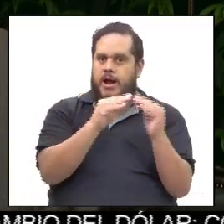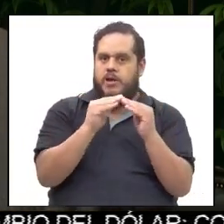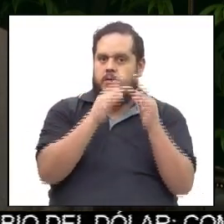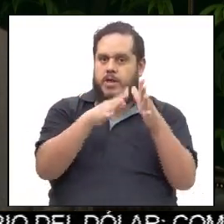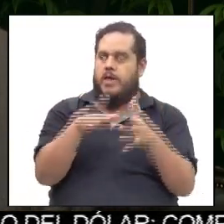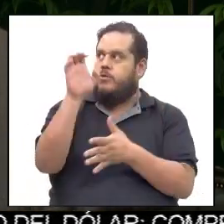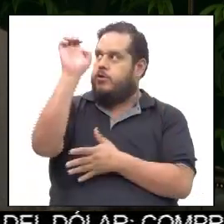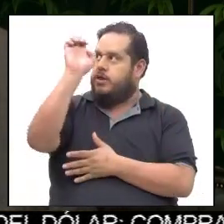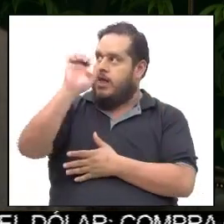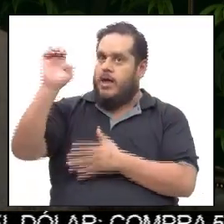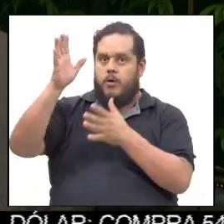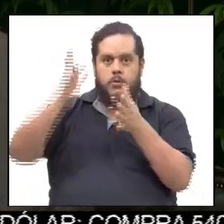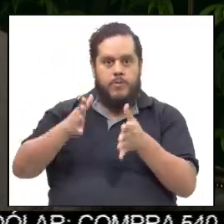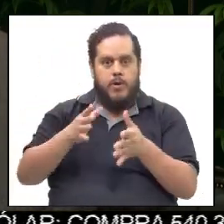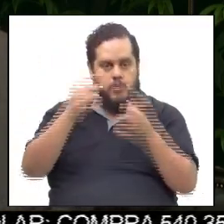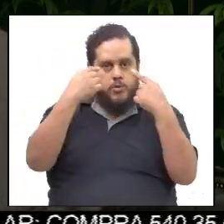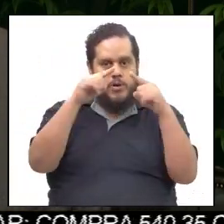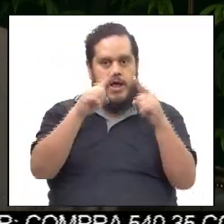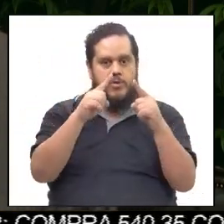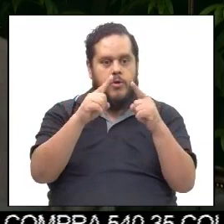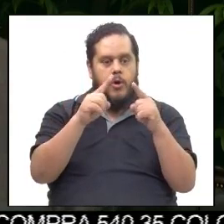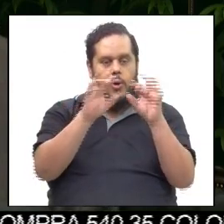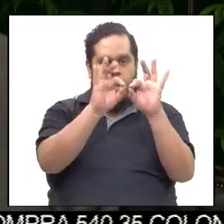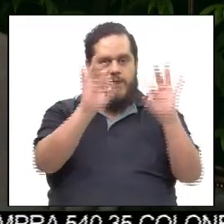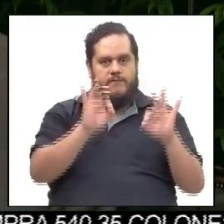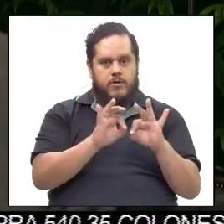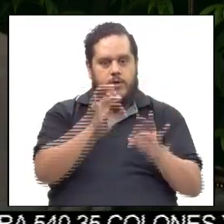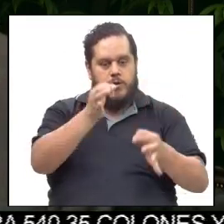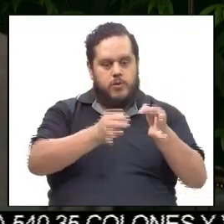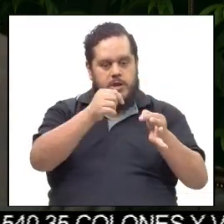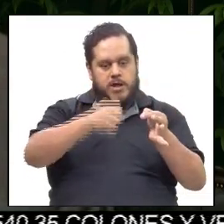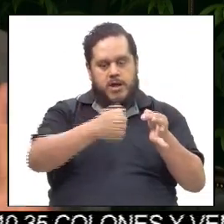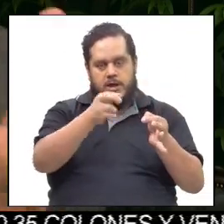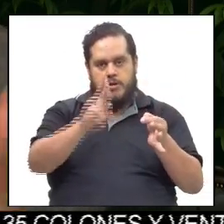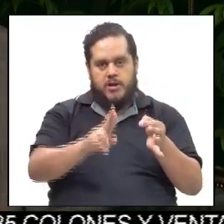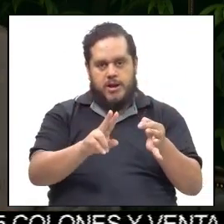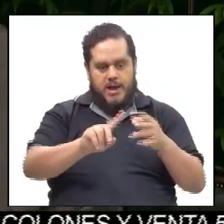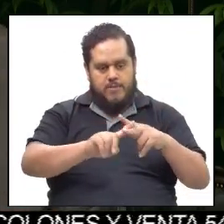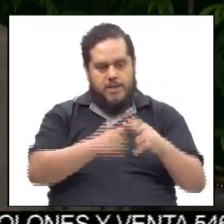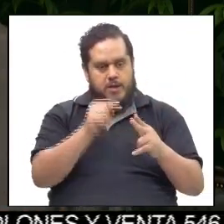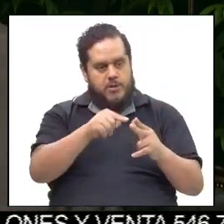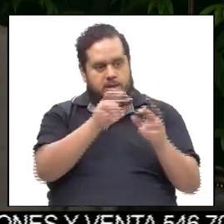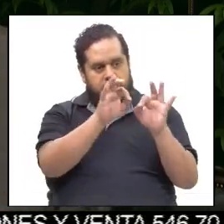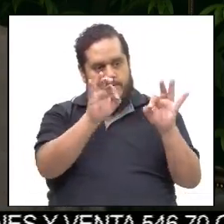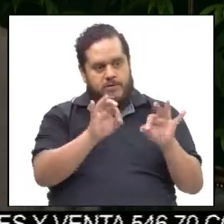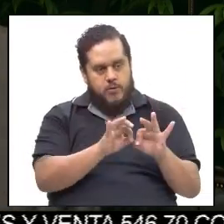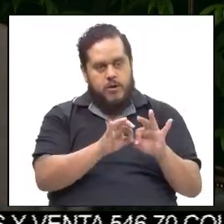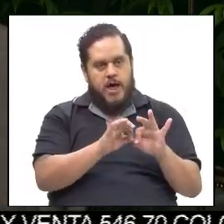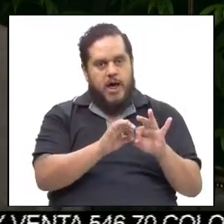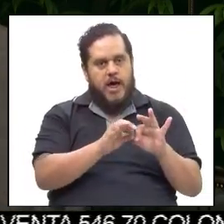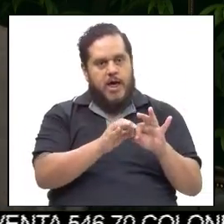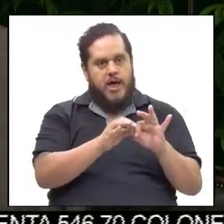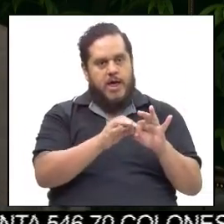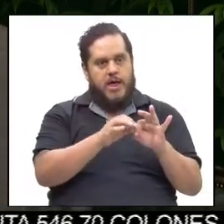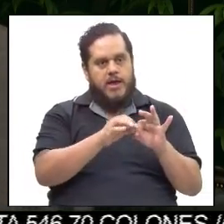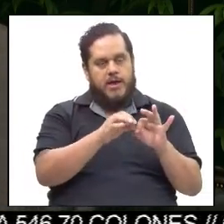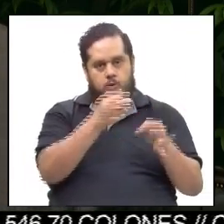europeos creando figuras jurídicas en Costa Rica y a partir de esas figuras jurídicas sacar la plata a través de Costa Rica.